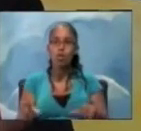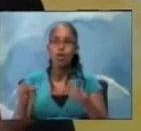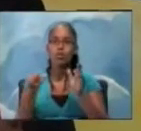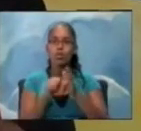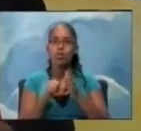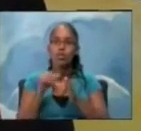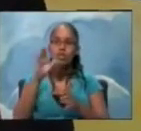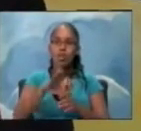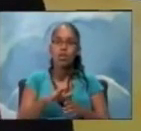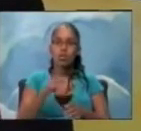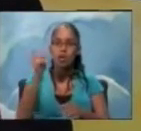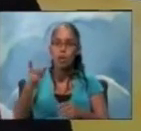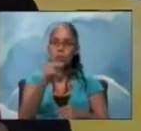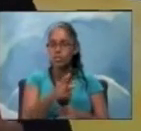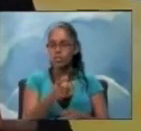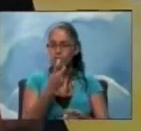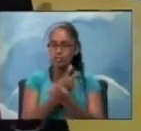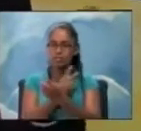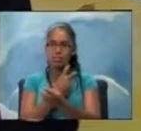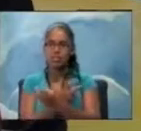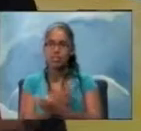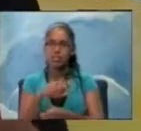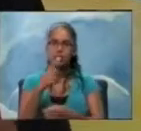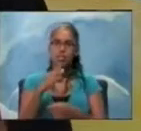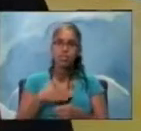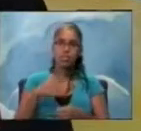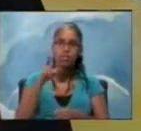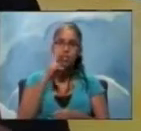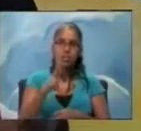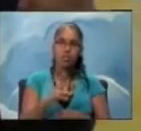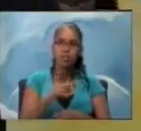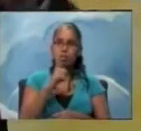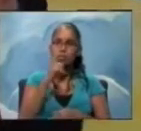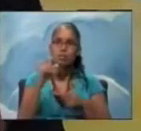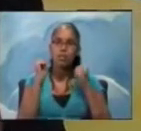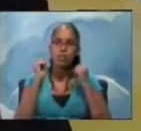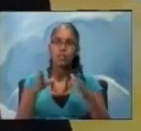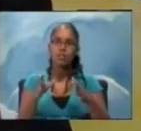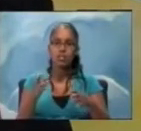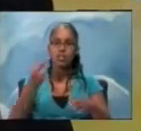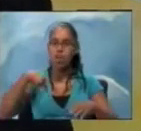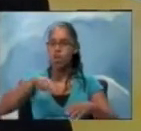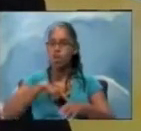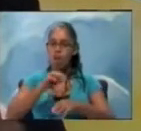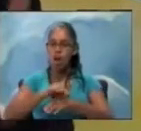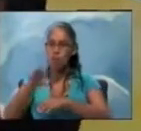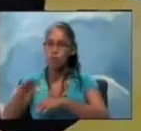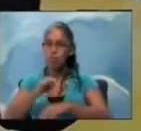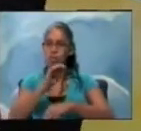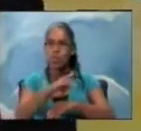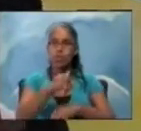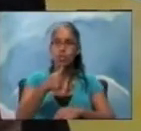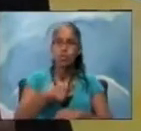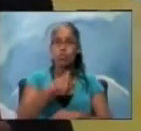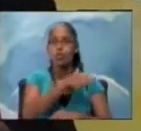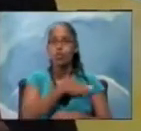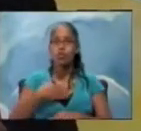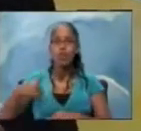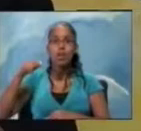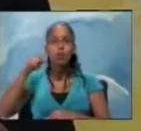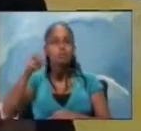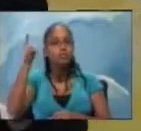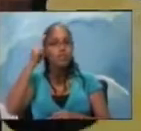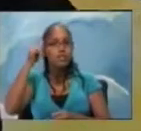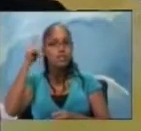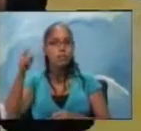personas poseídas por demonios, y cuando me vieron me dijeron: maldito, nos abandonaste. Yo quiero que se sepa que cuando